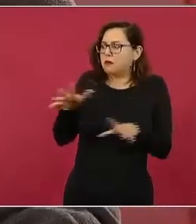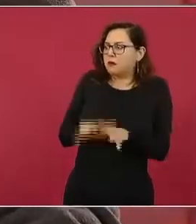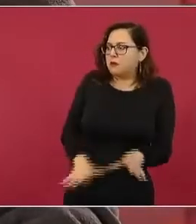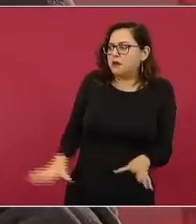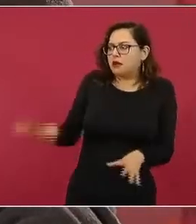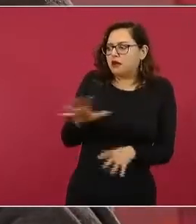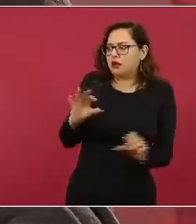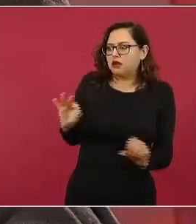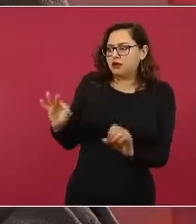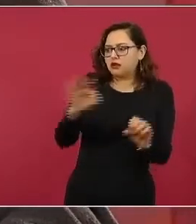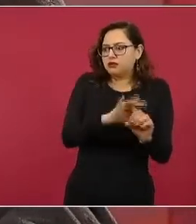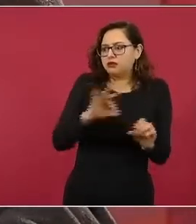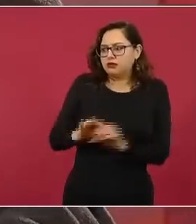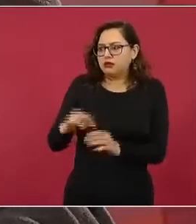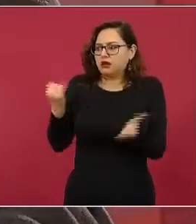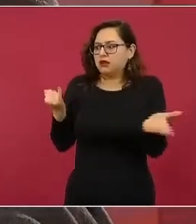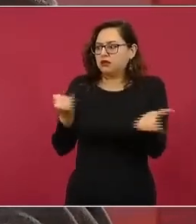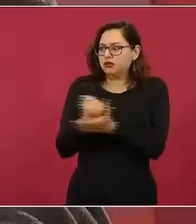el sistema,